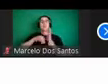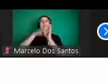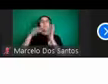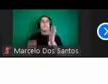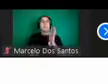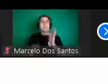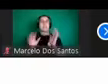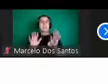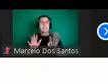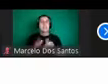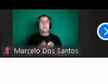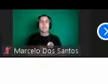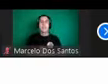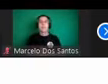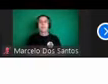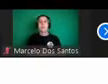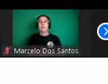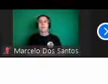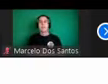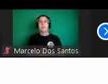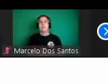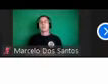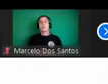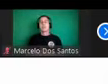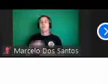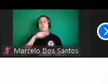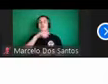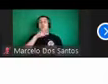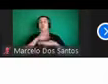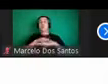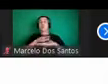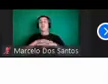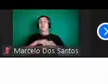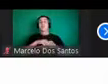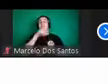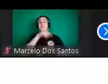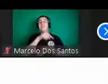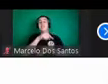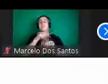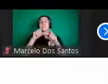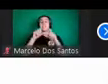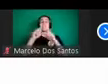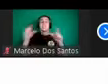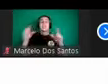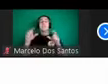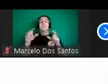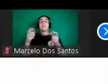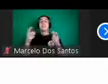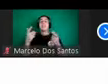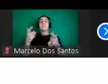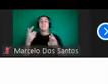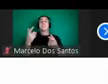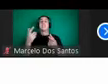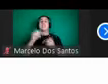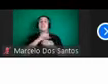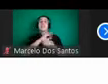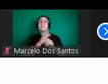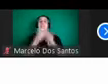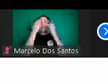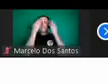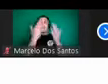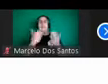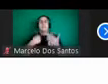mentalidad y sobre todo el tema del horario laboral y el logro de metas. Pero desde la Secretaría